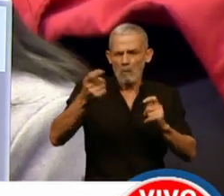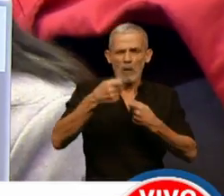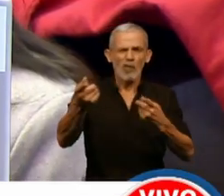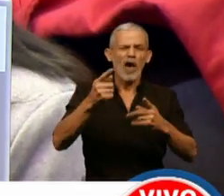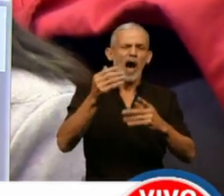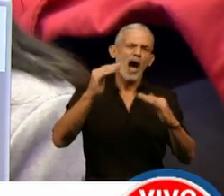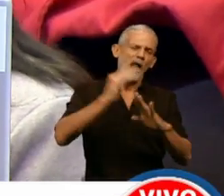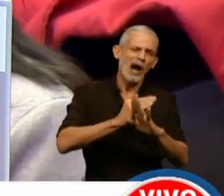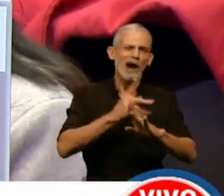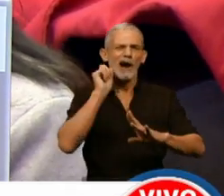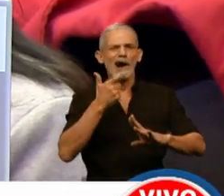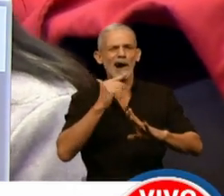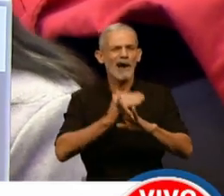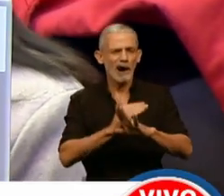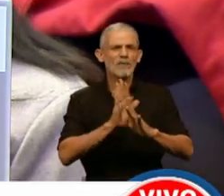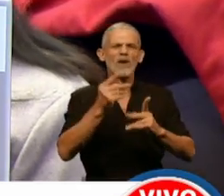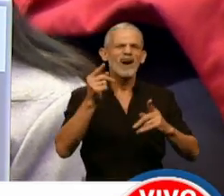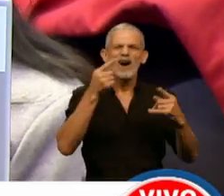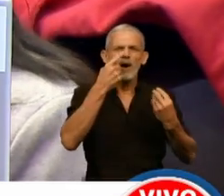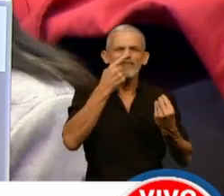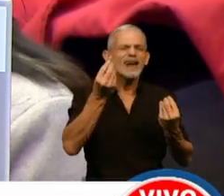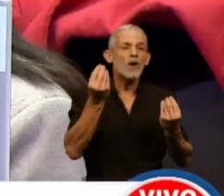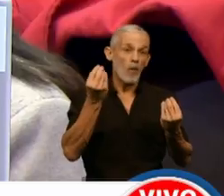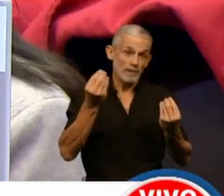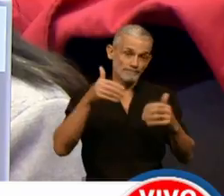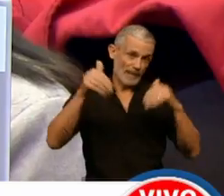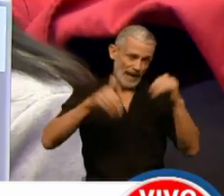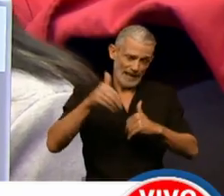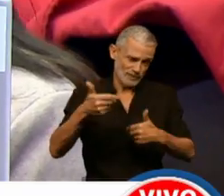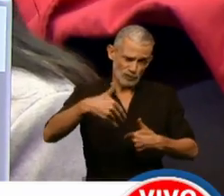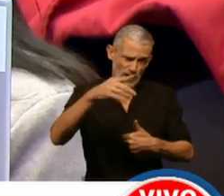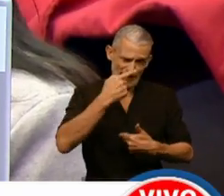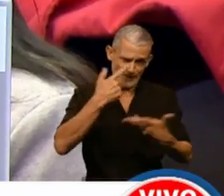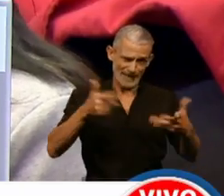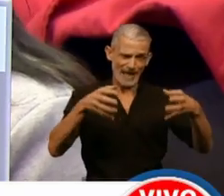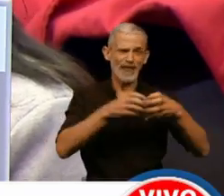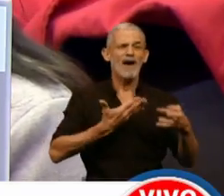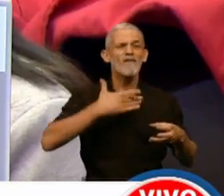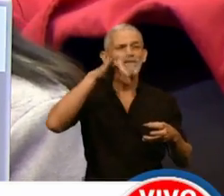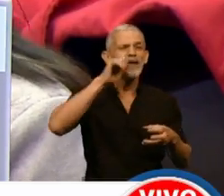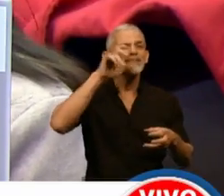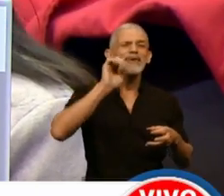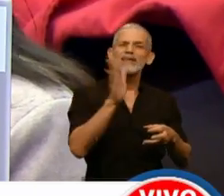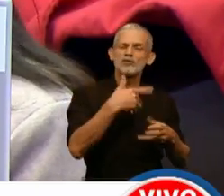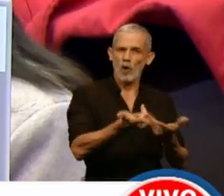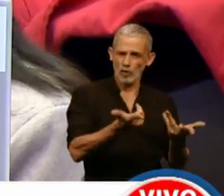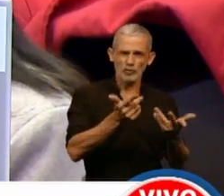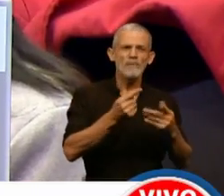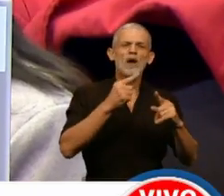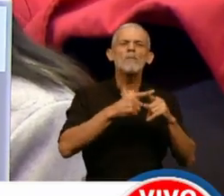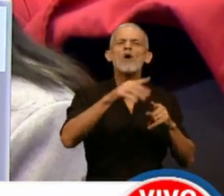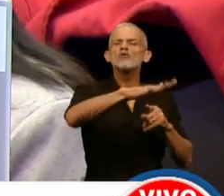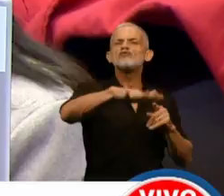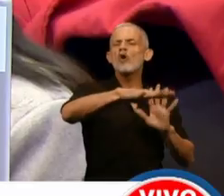con un solo criterio el interés electoral del frente de todos con este proyecto se está beneficiando por zonas